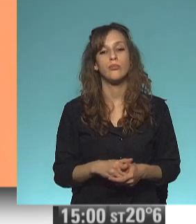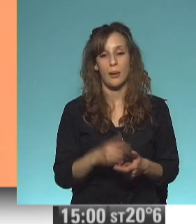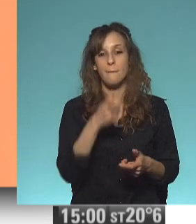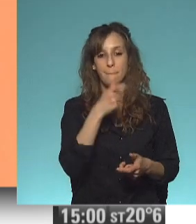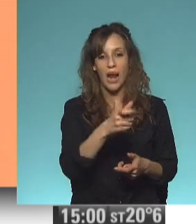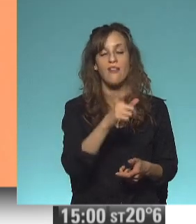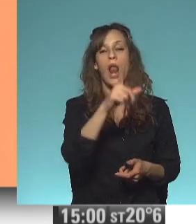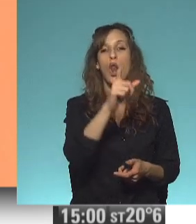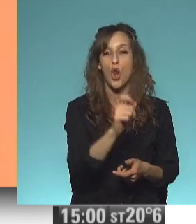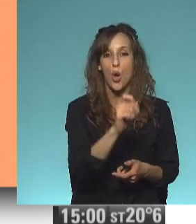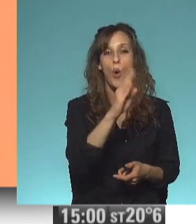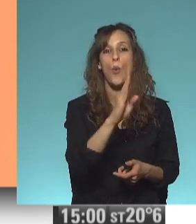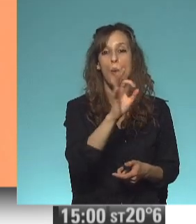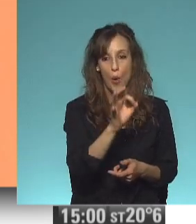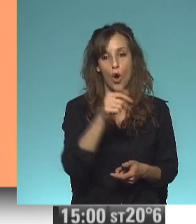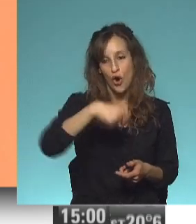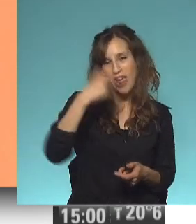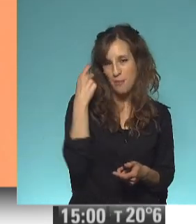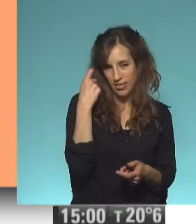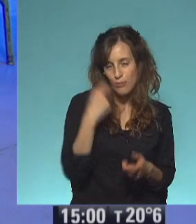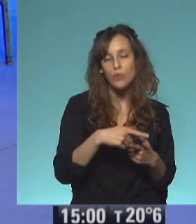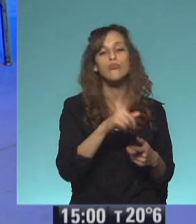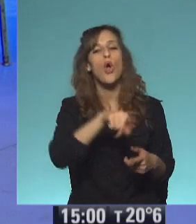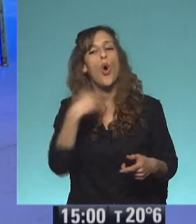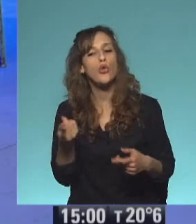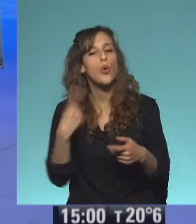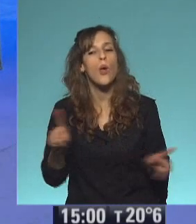está lobo. Lobo. Pero podemos poner, por ejemplo...